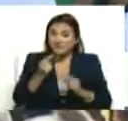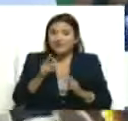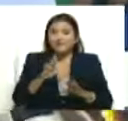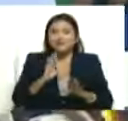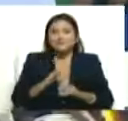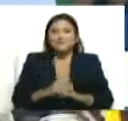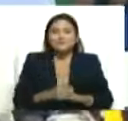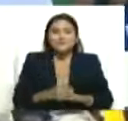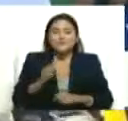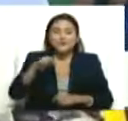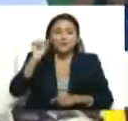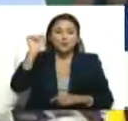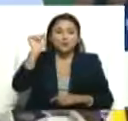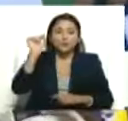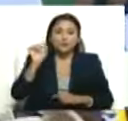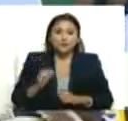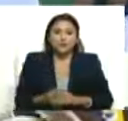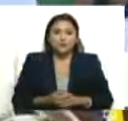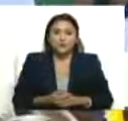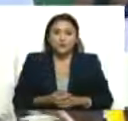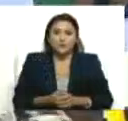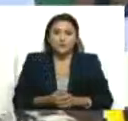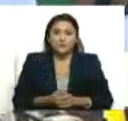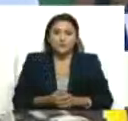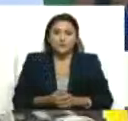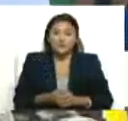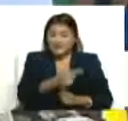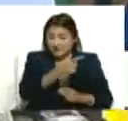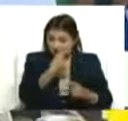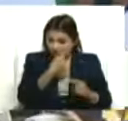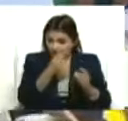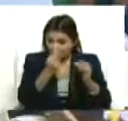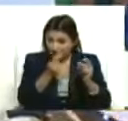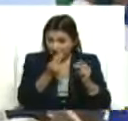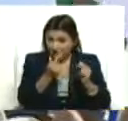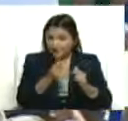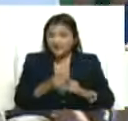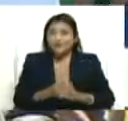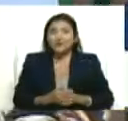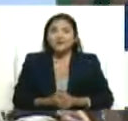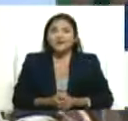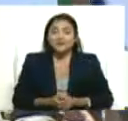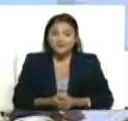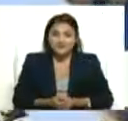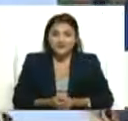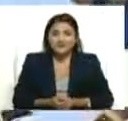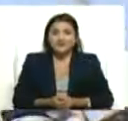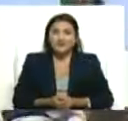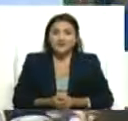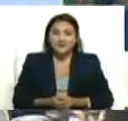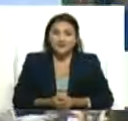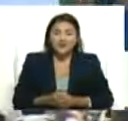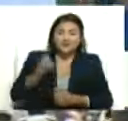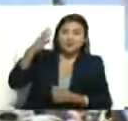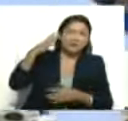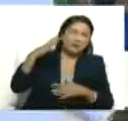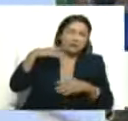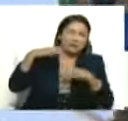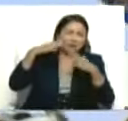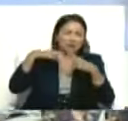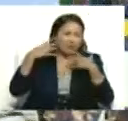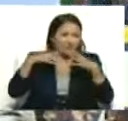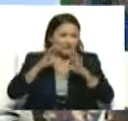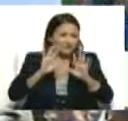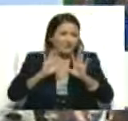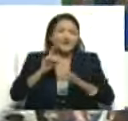Lo digo aquí en Punto Fijo. Están pilas. No les ha pegado el sol. Y lo digo aquí en Punto